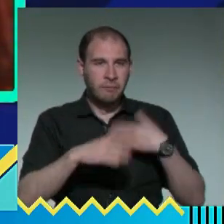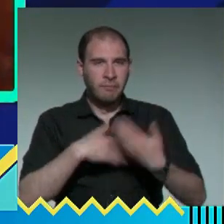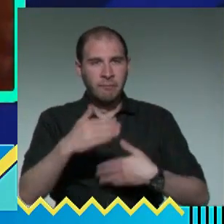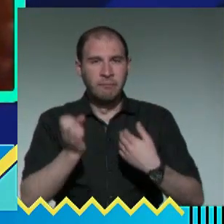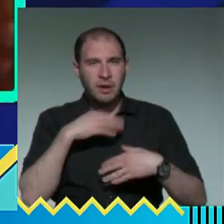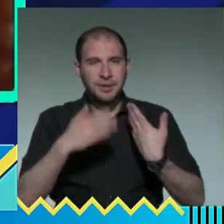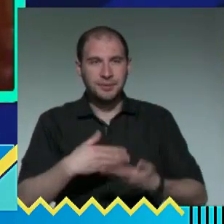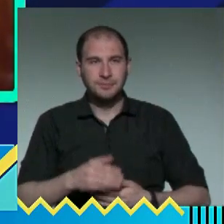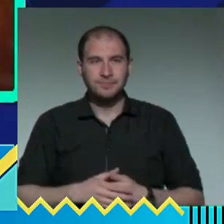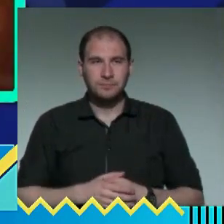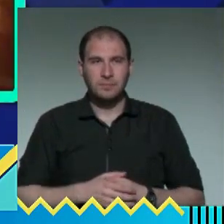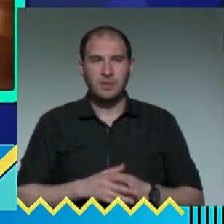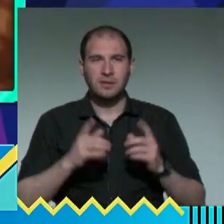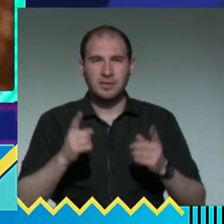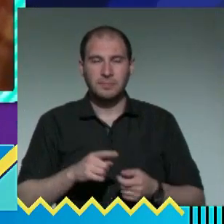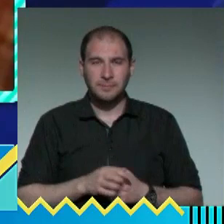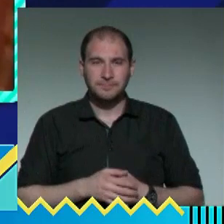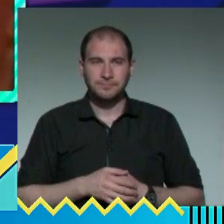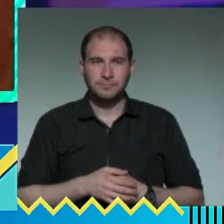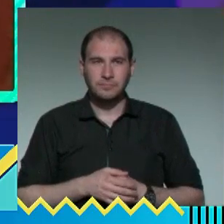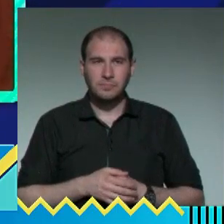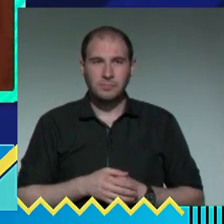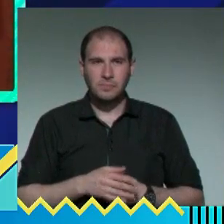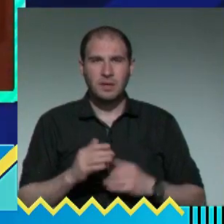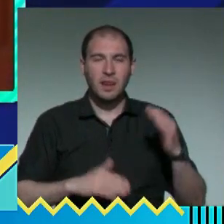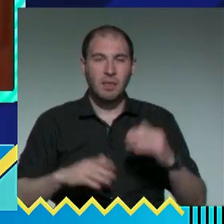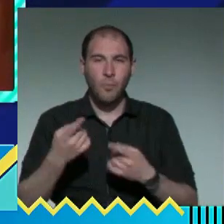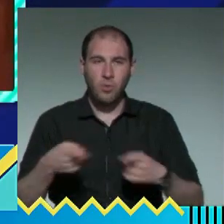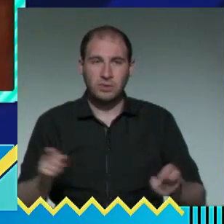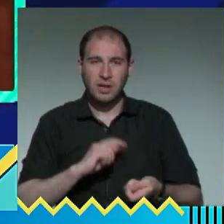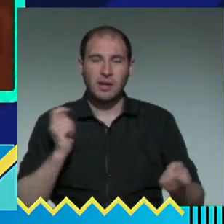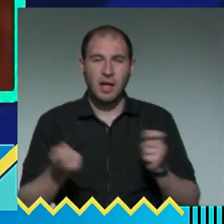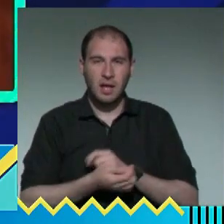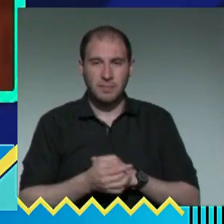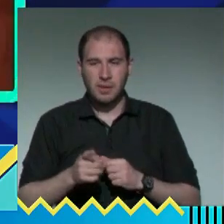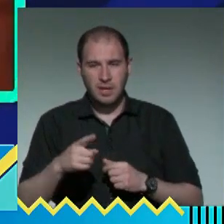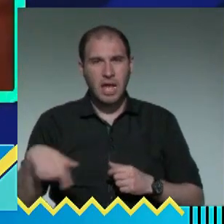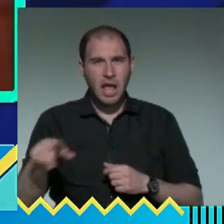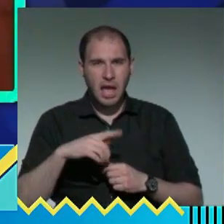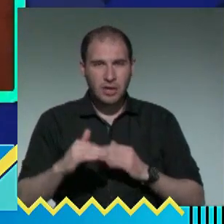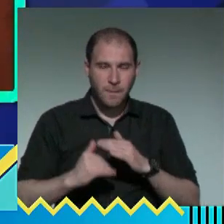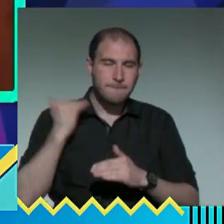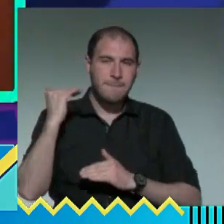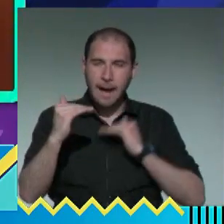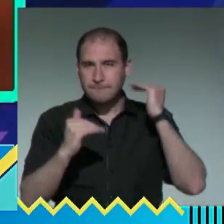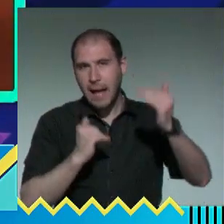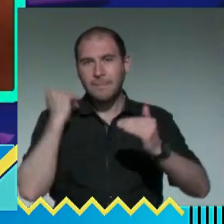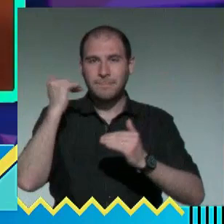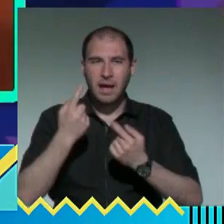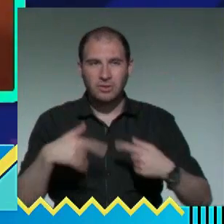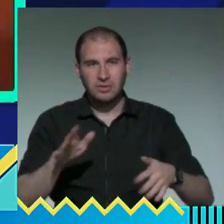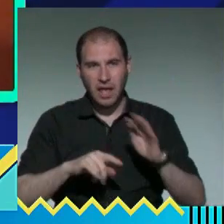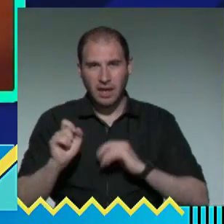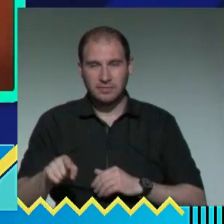y cambiando también el nivel musical, o sea, como ellos mismos superándose en lo que